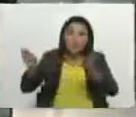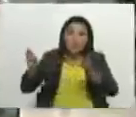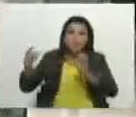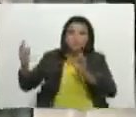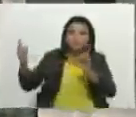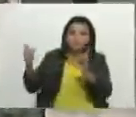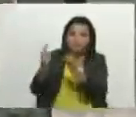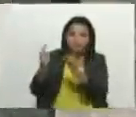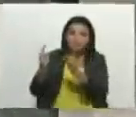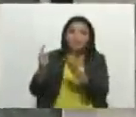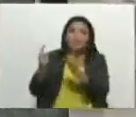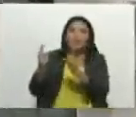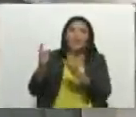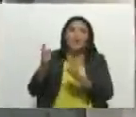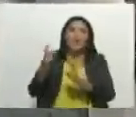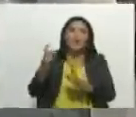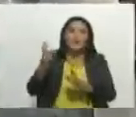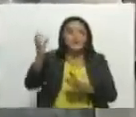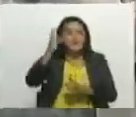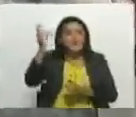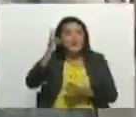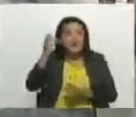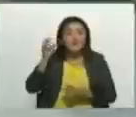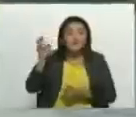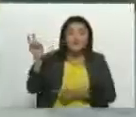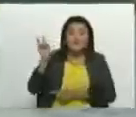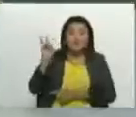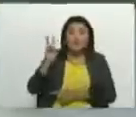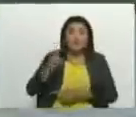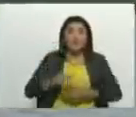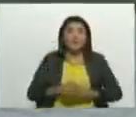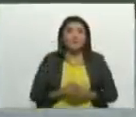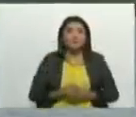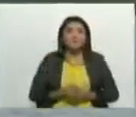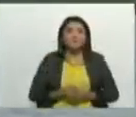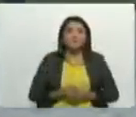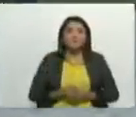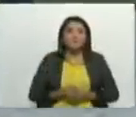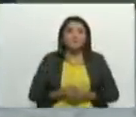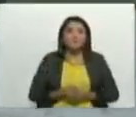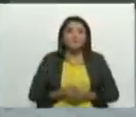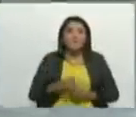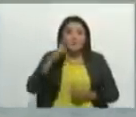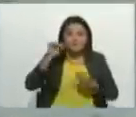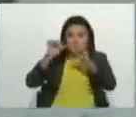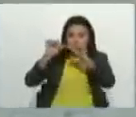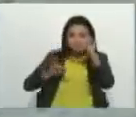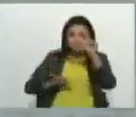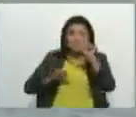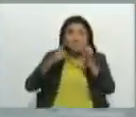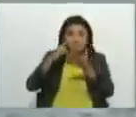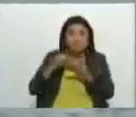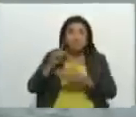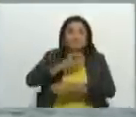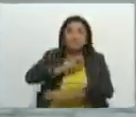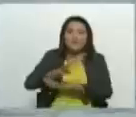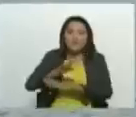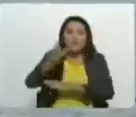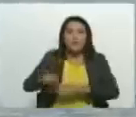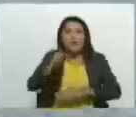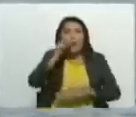reunirse con el fiscal general de la República y revisar, pues, todos estos elementos y sancionar,